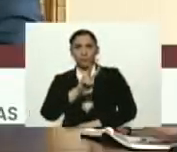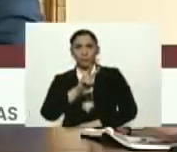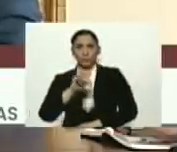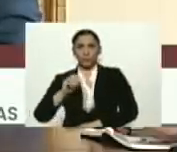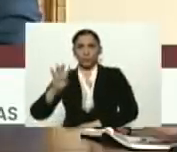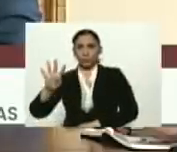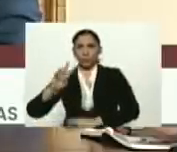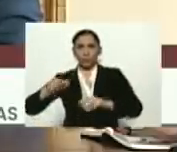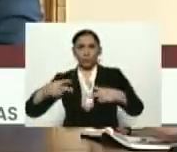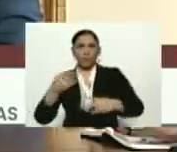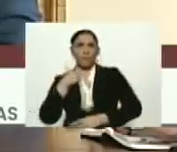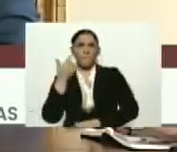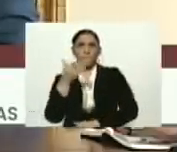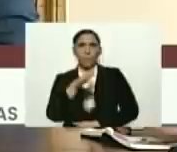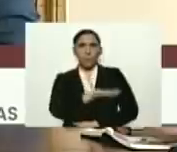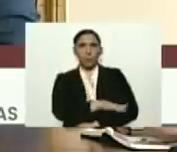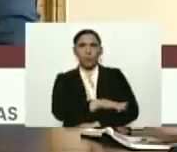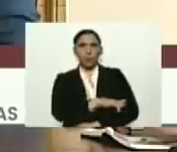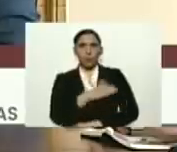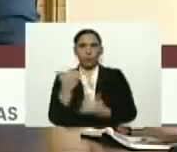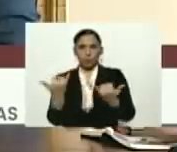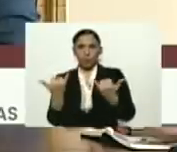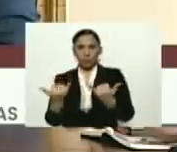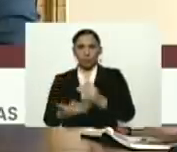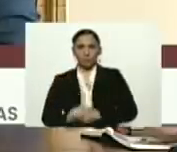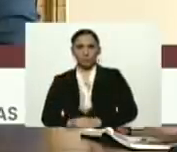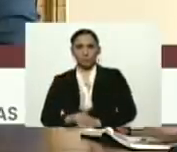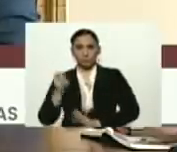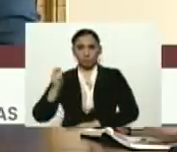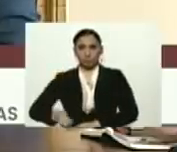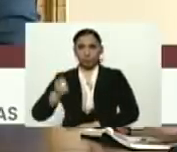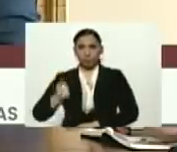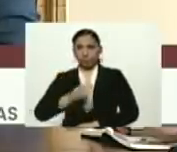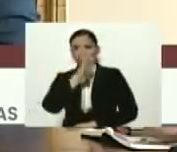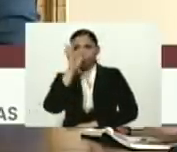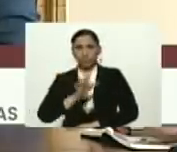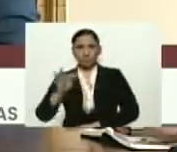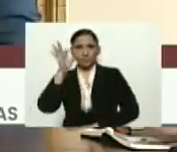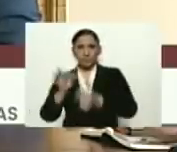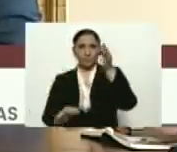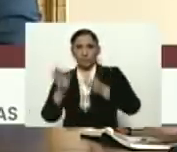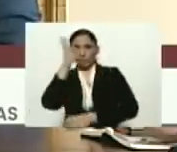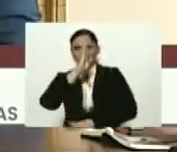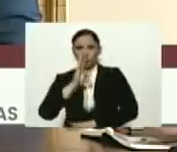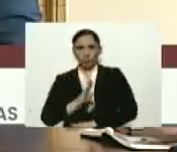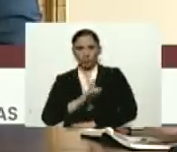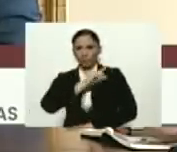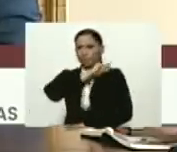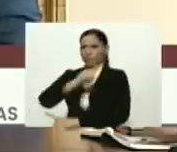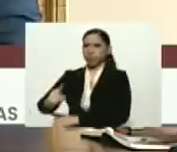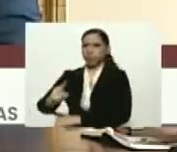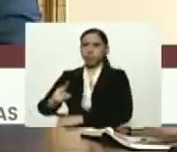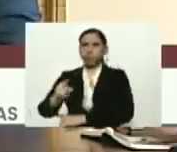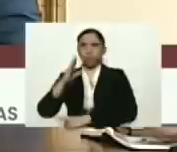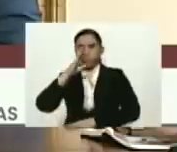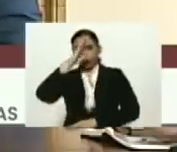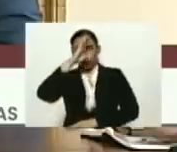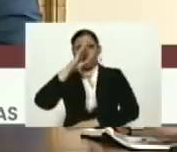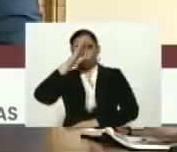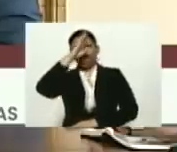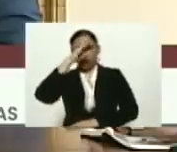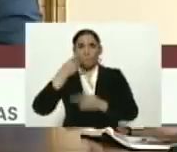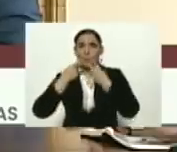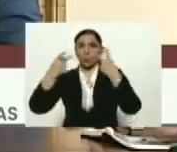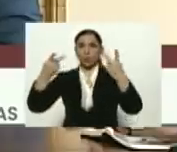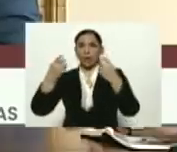204 nuevos fallecidos a esta hora. El Tribunal Federal de Justicia de Brasil obligó a Jair Bolsonaro a publicar